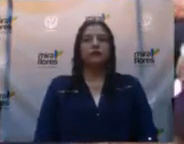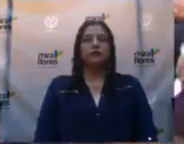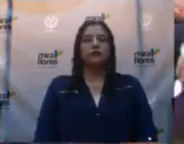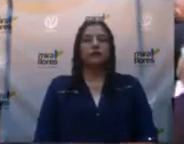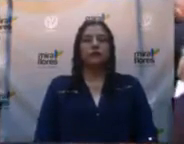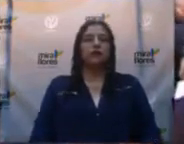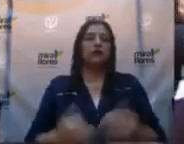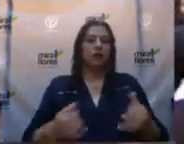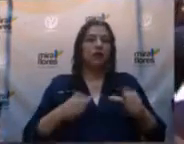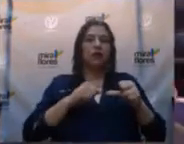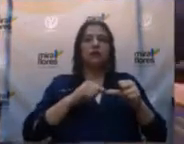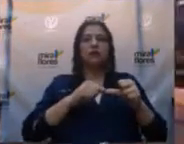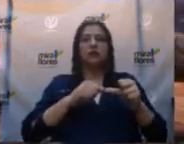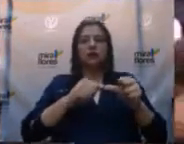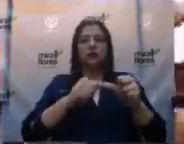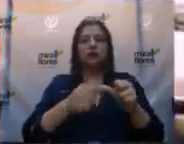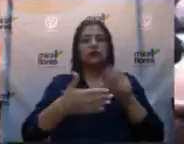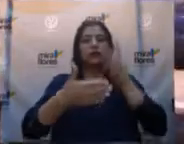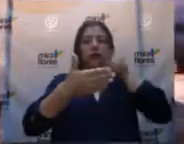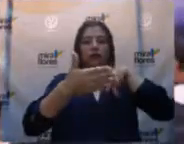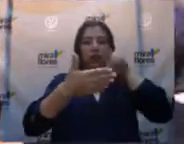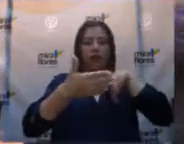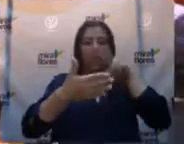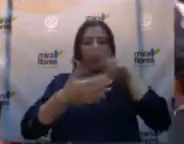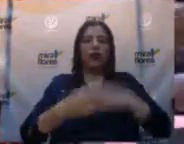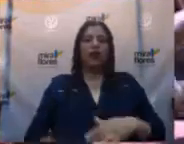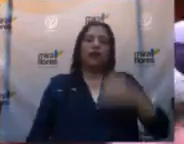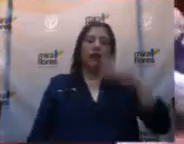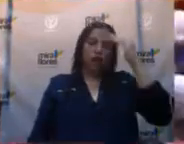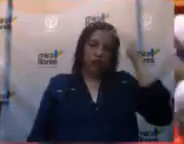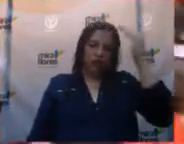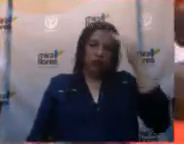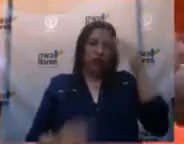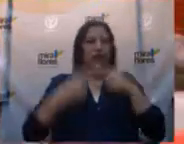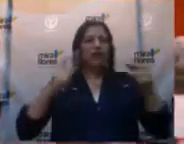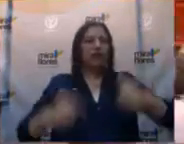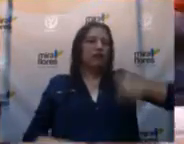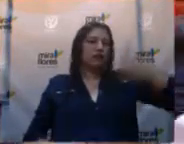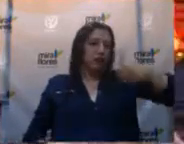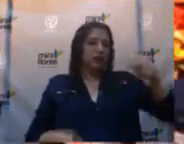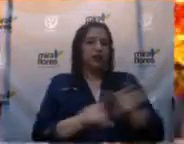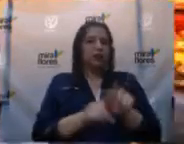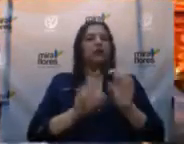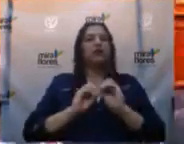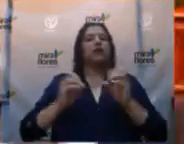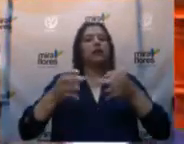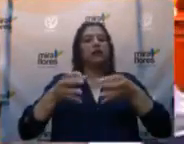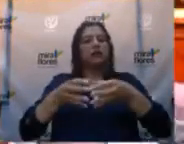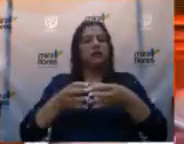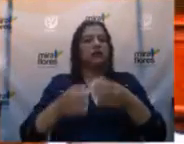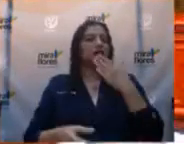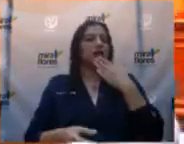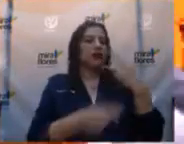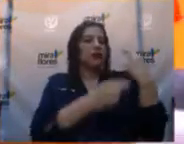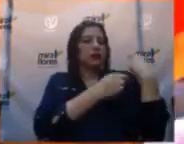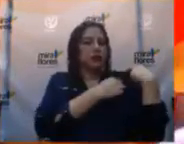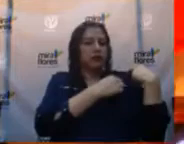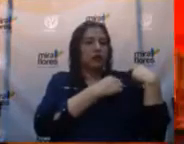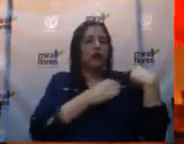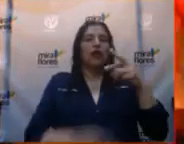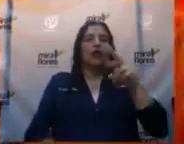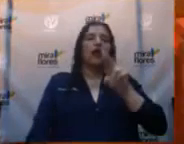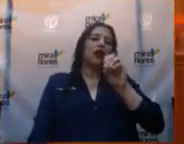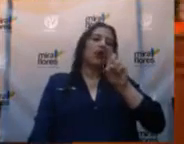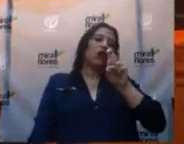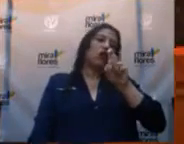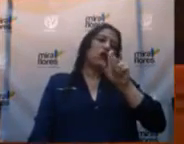A continuación se dará lectura de los saludos de autoridades e instituciones a cargo de la doctora Roxana